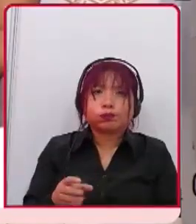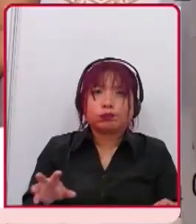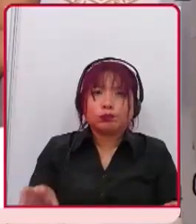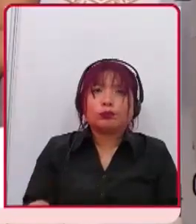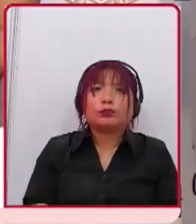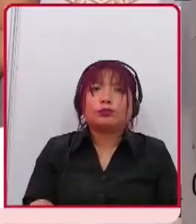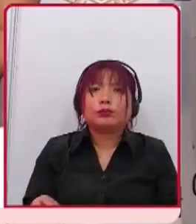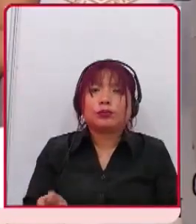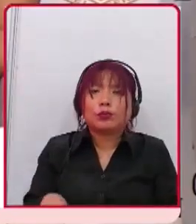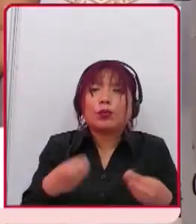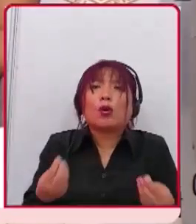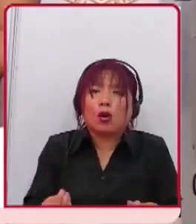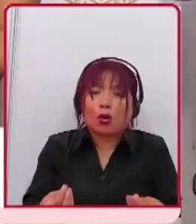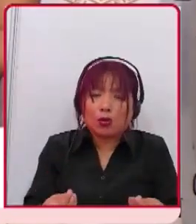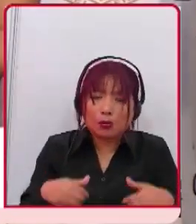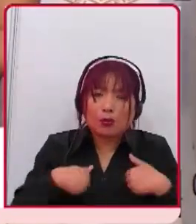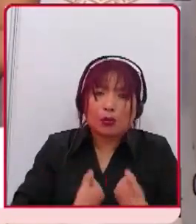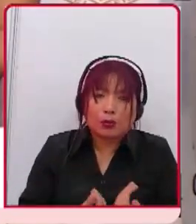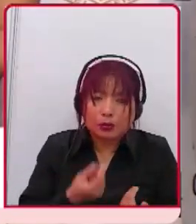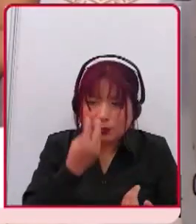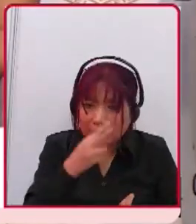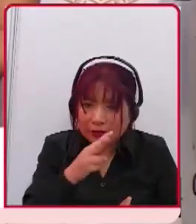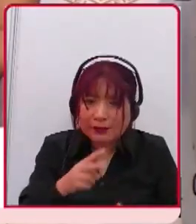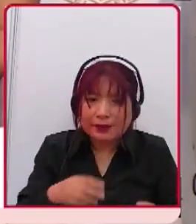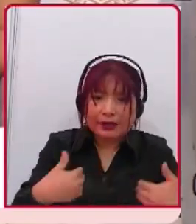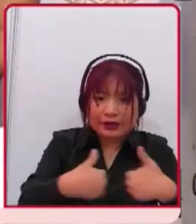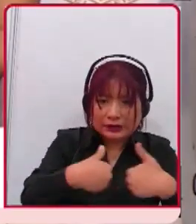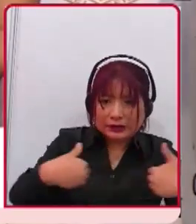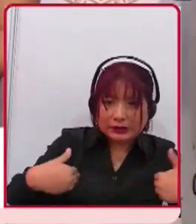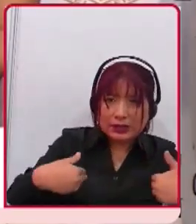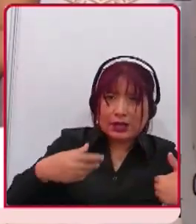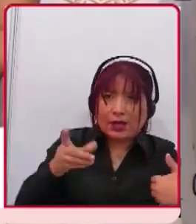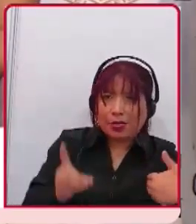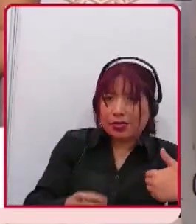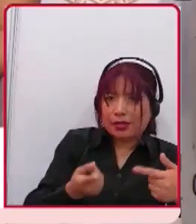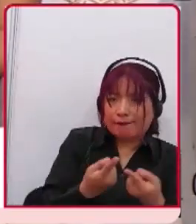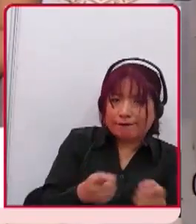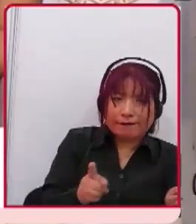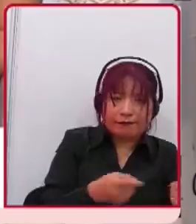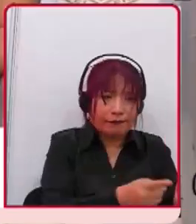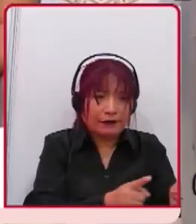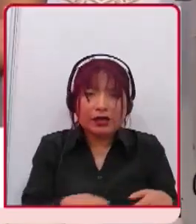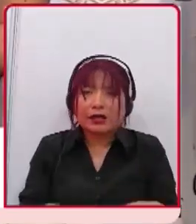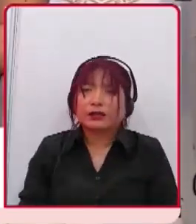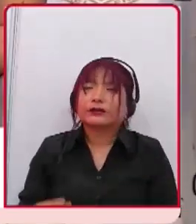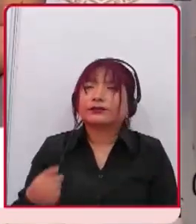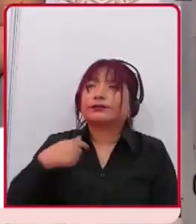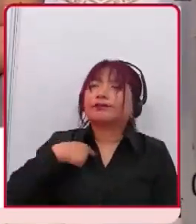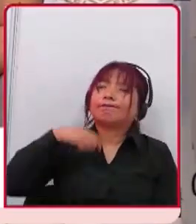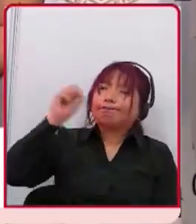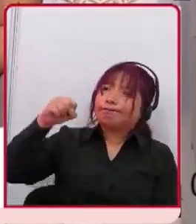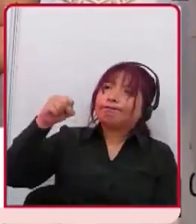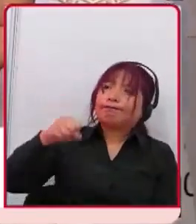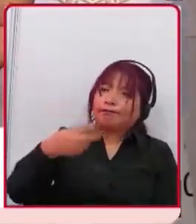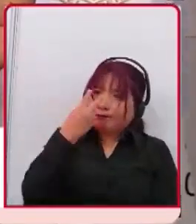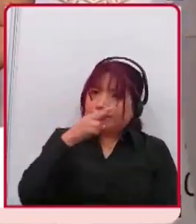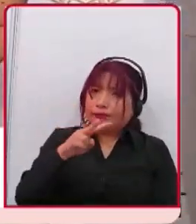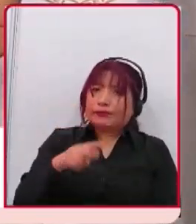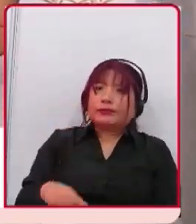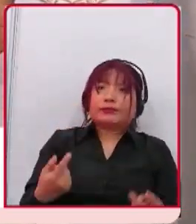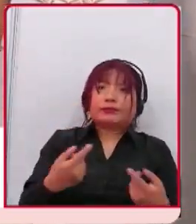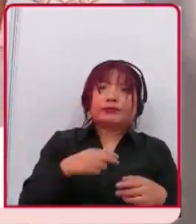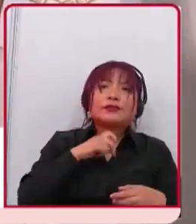ser contrastable. ¿Ustedes han percibido, han evaluado ese posible efecto? Sí, definitivamente el mineral es